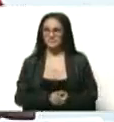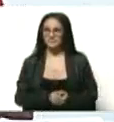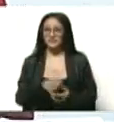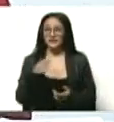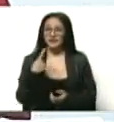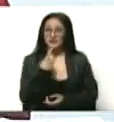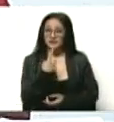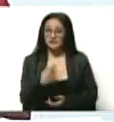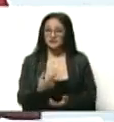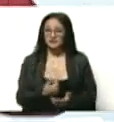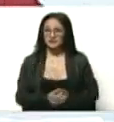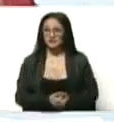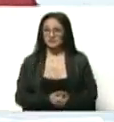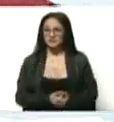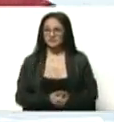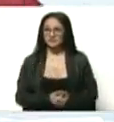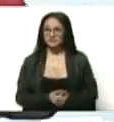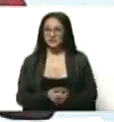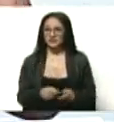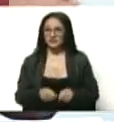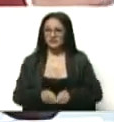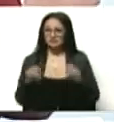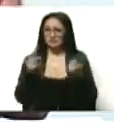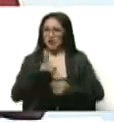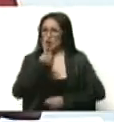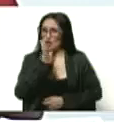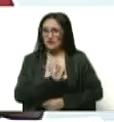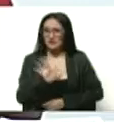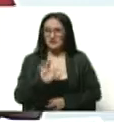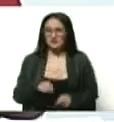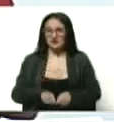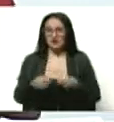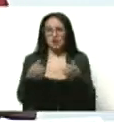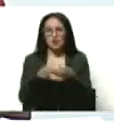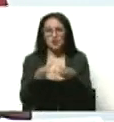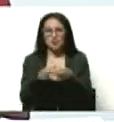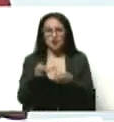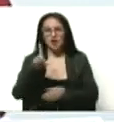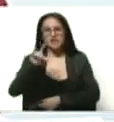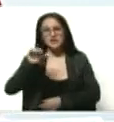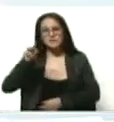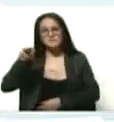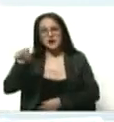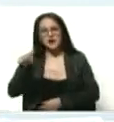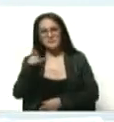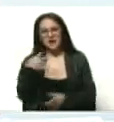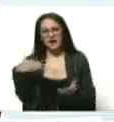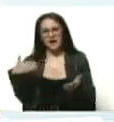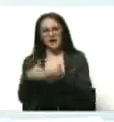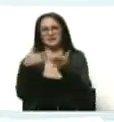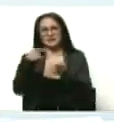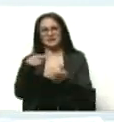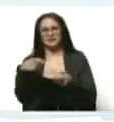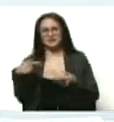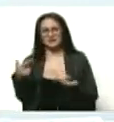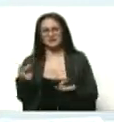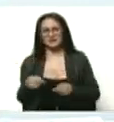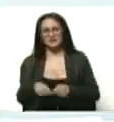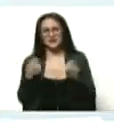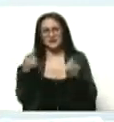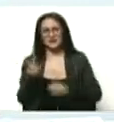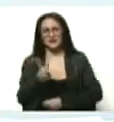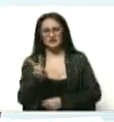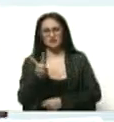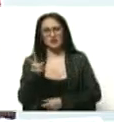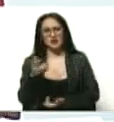lógico. Crearon una cosa terrible, horrible, que llamaron al grupo de Lima, solo para atacar a Venezuela, porque era lo lógico que ellos